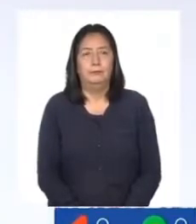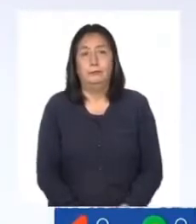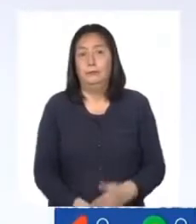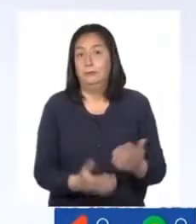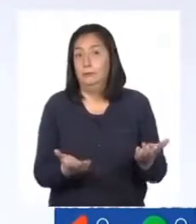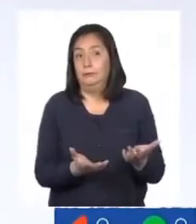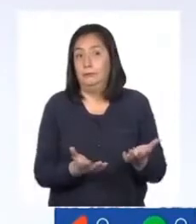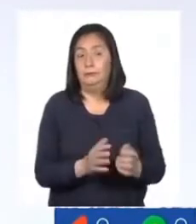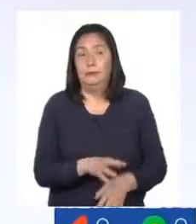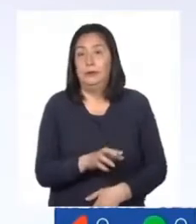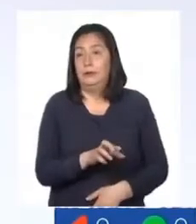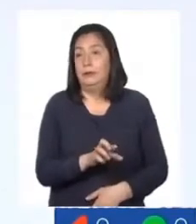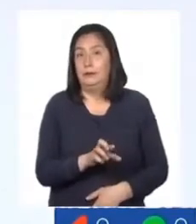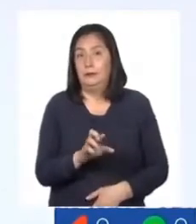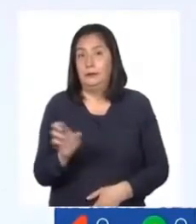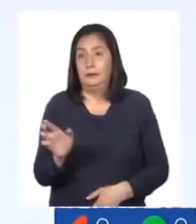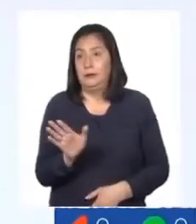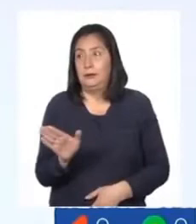¡Hacia la derecha!